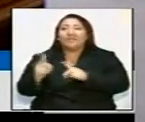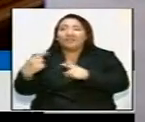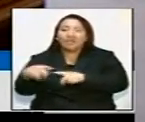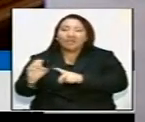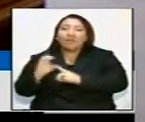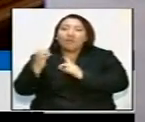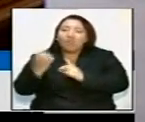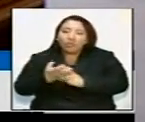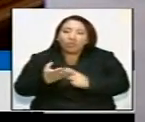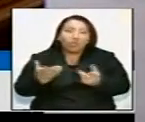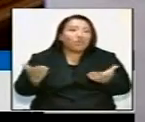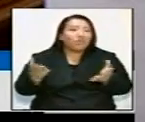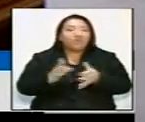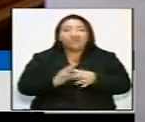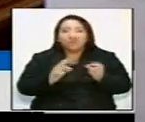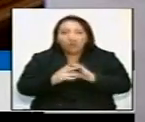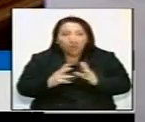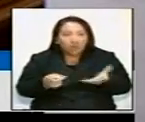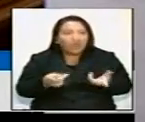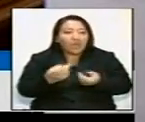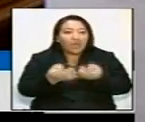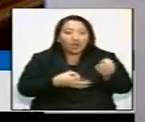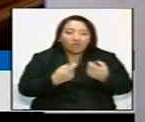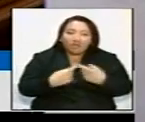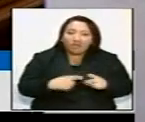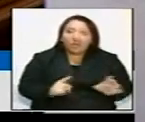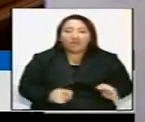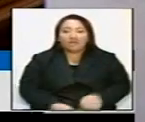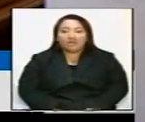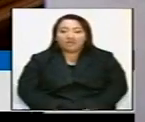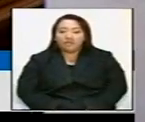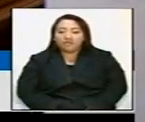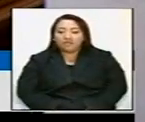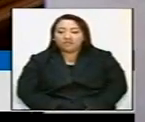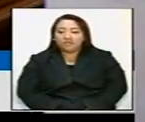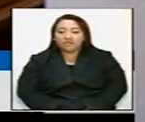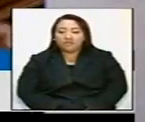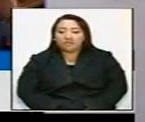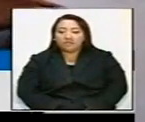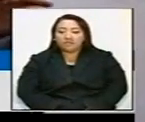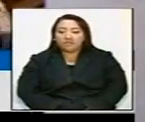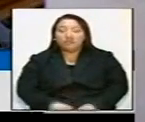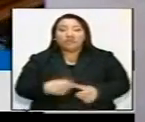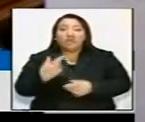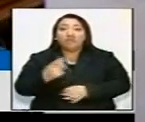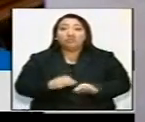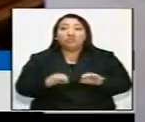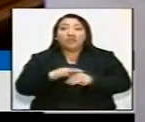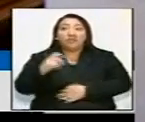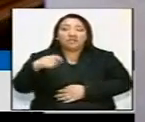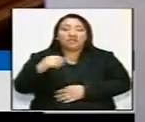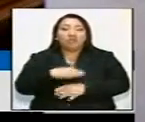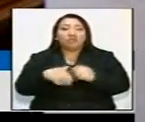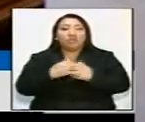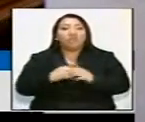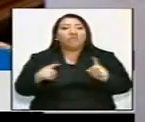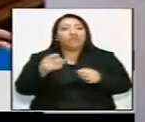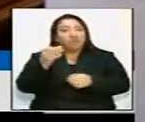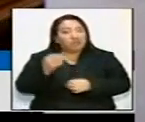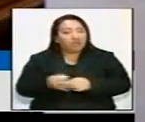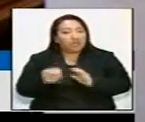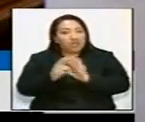ventaja comparativa y competitiva distinta. Es necesario aterrizar este plan a las distintas